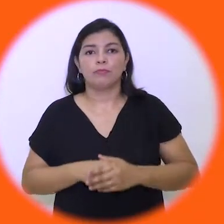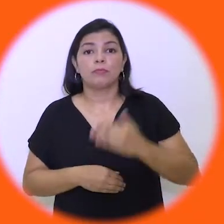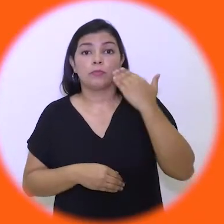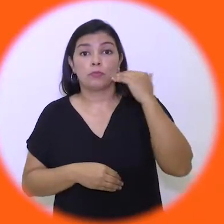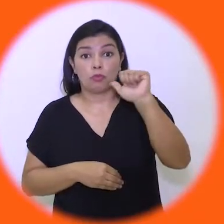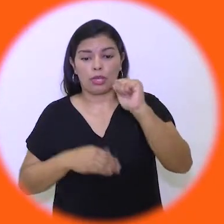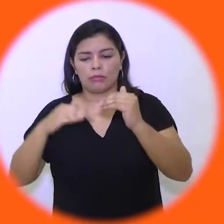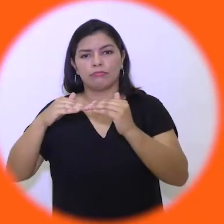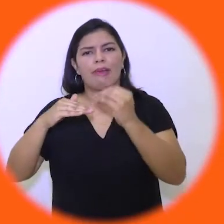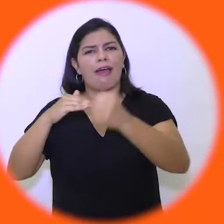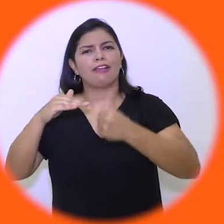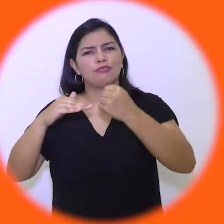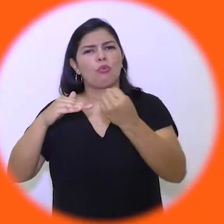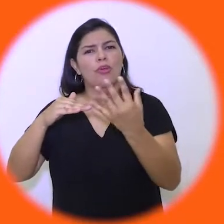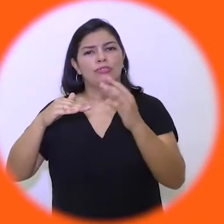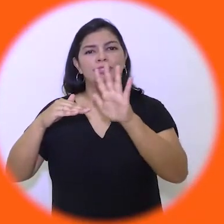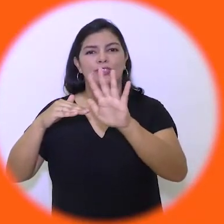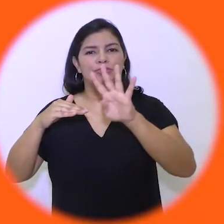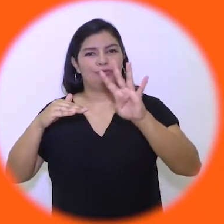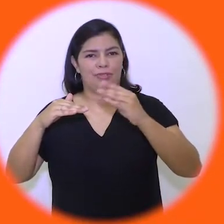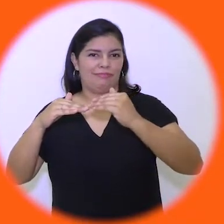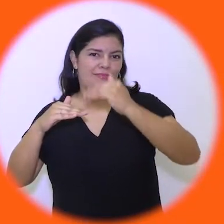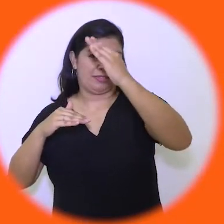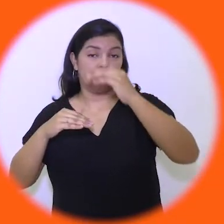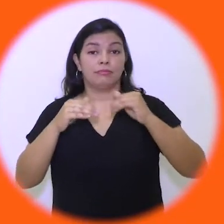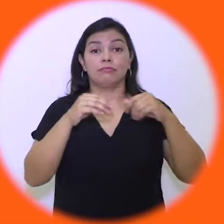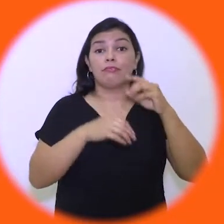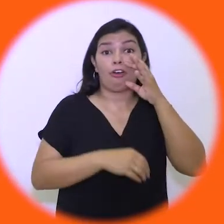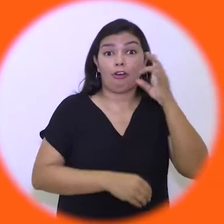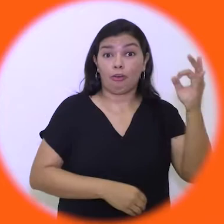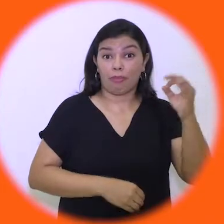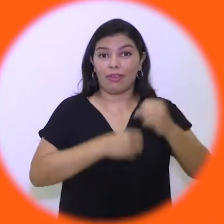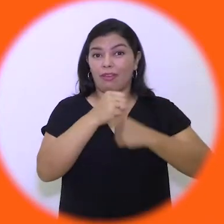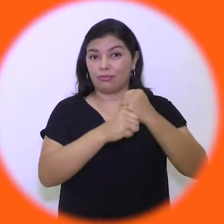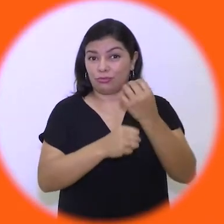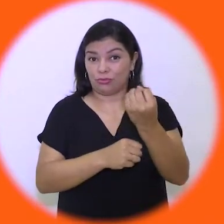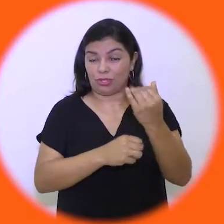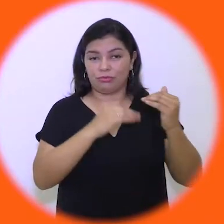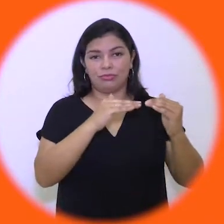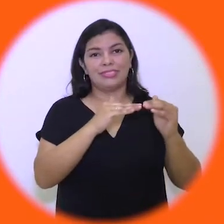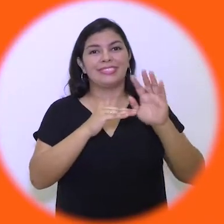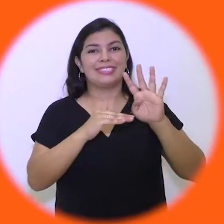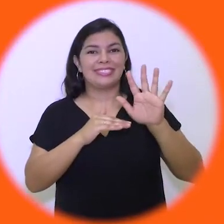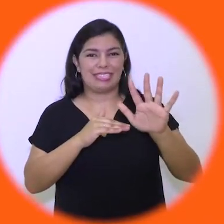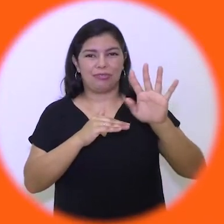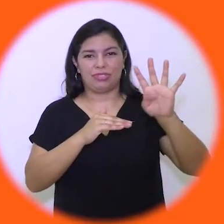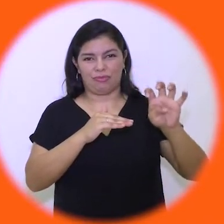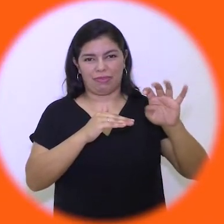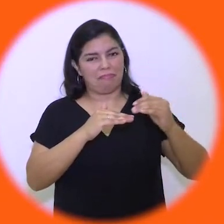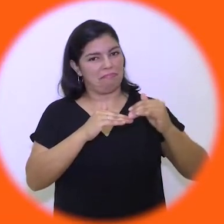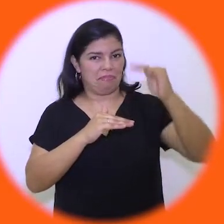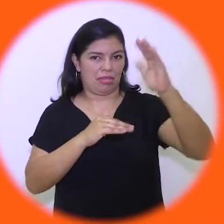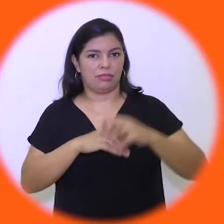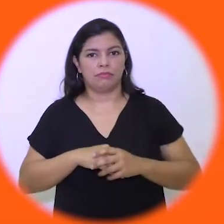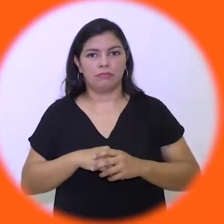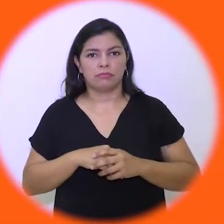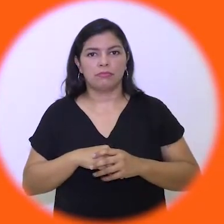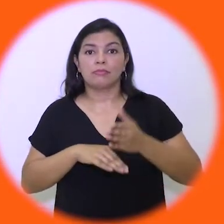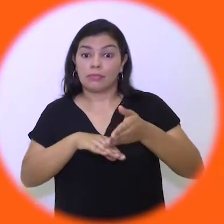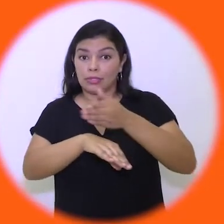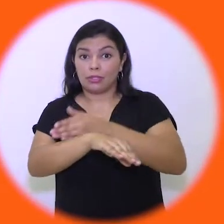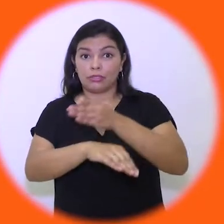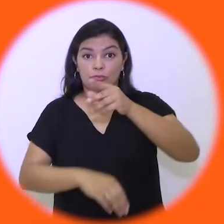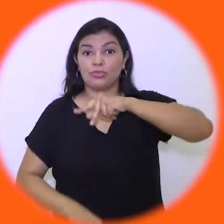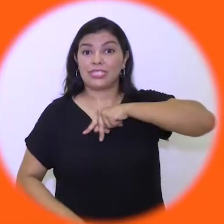tener 54 años o más, los hombres deben tener 59 años o más. Estar registrado